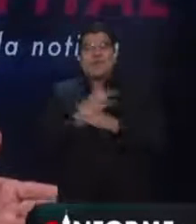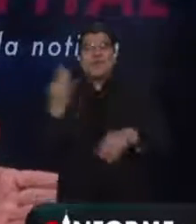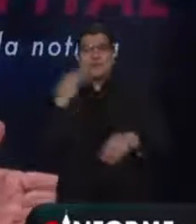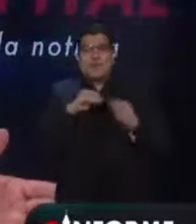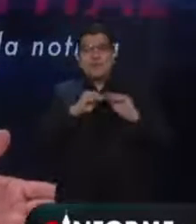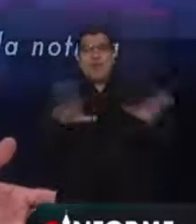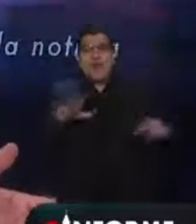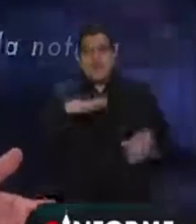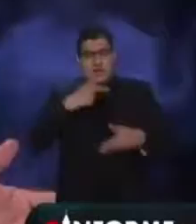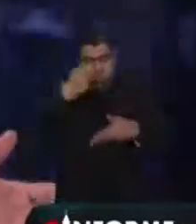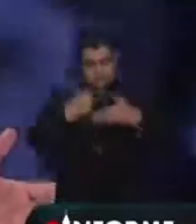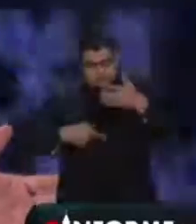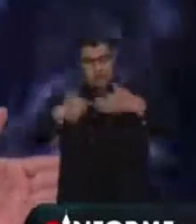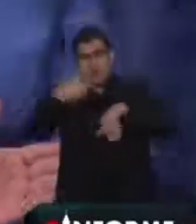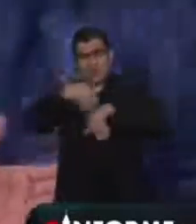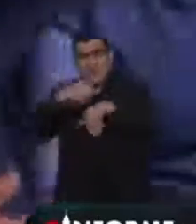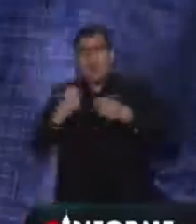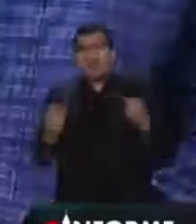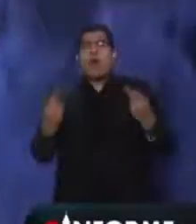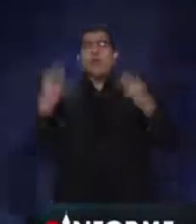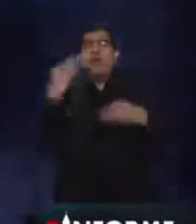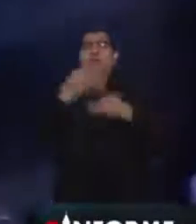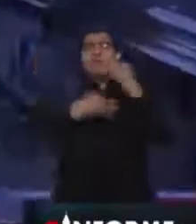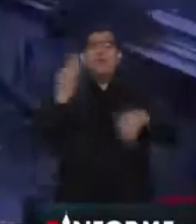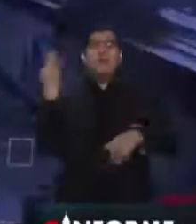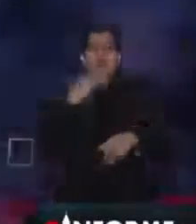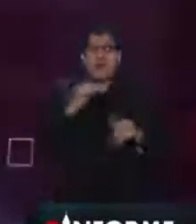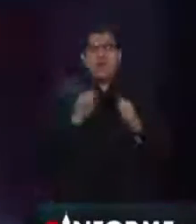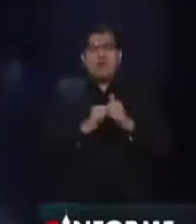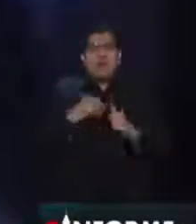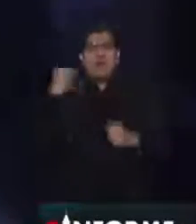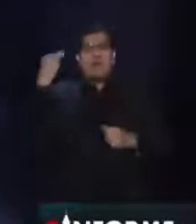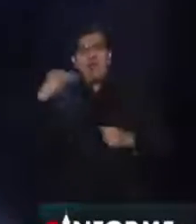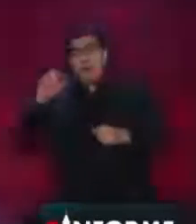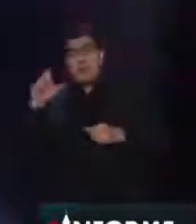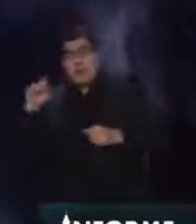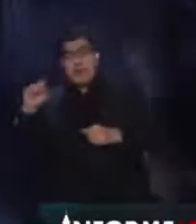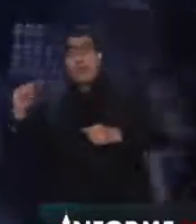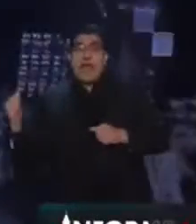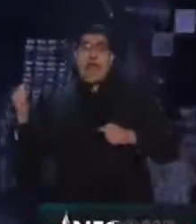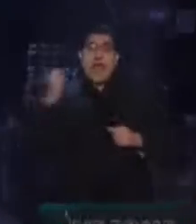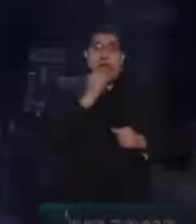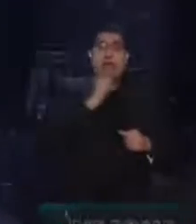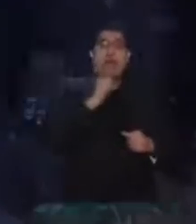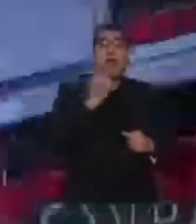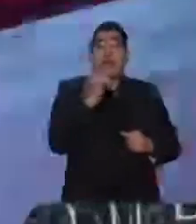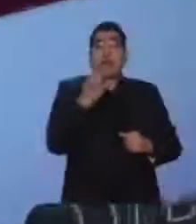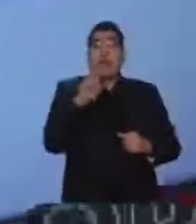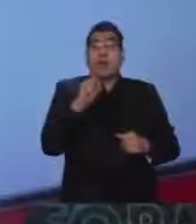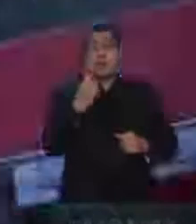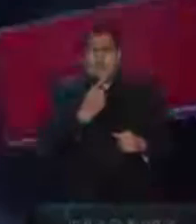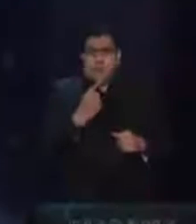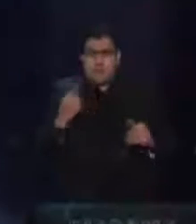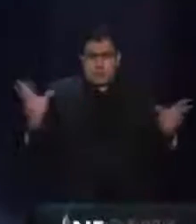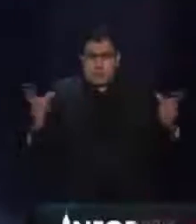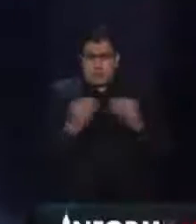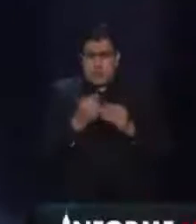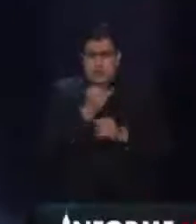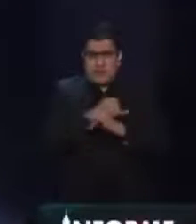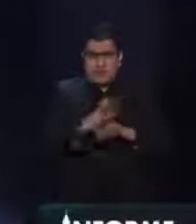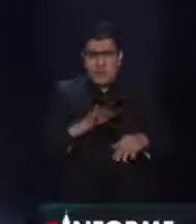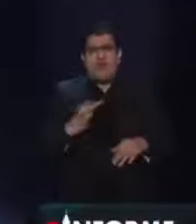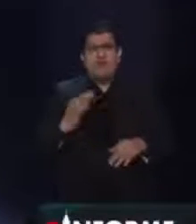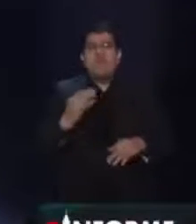hicimos ya un conteo de las noticias falsas de marzo del 20 a junio del 21. Sí, la primera noticia